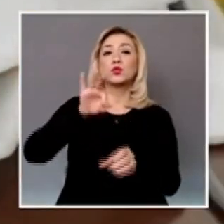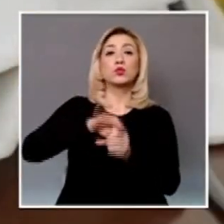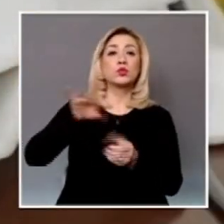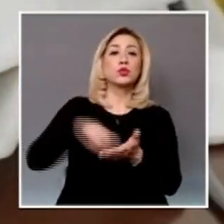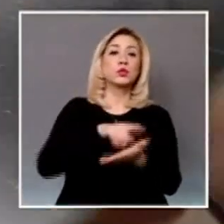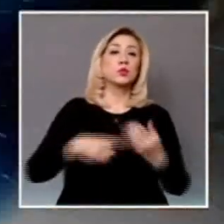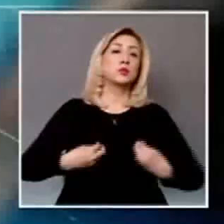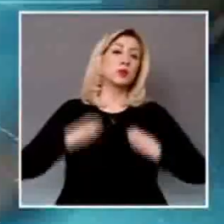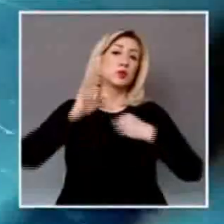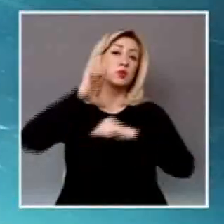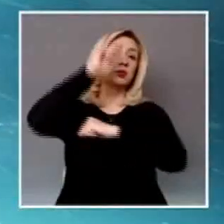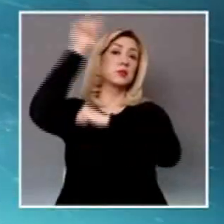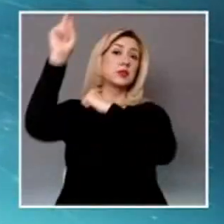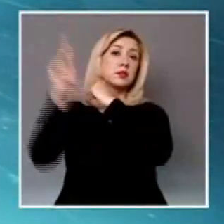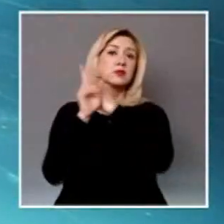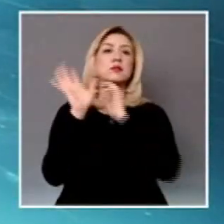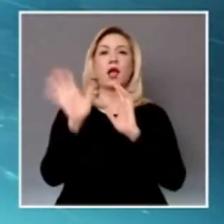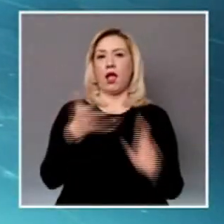exterior.